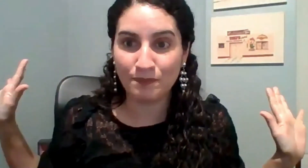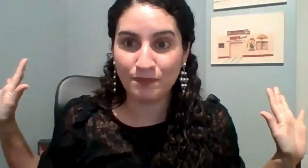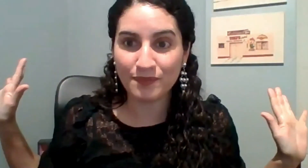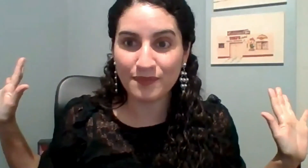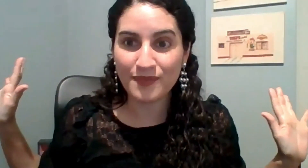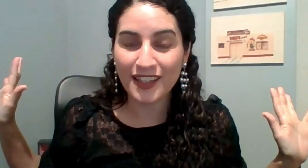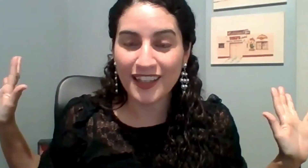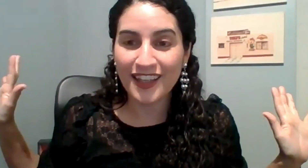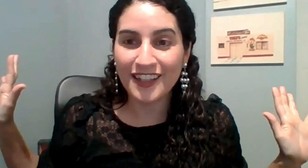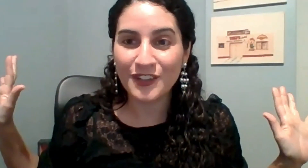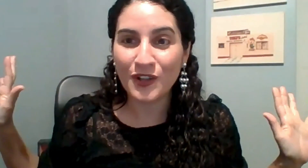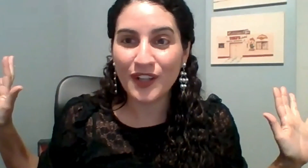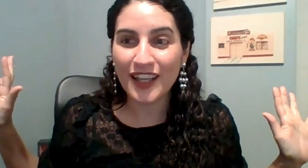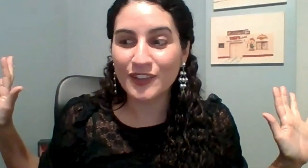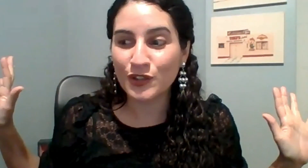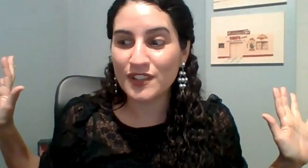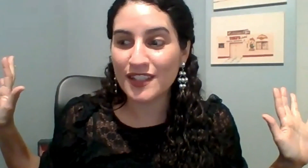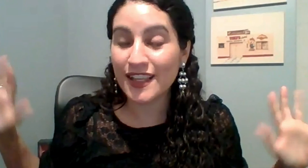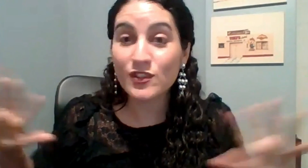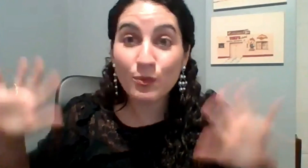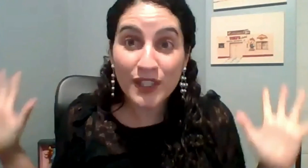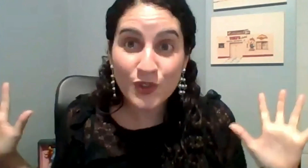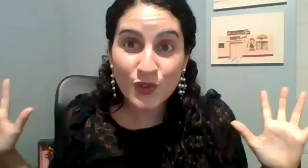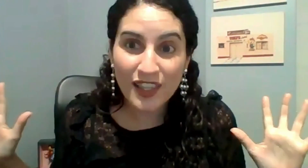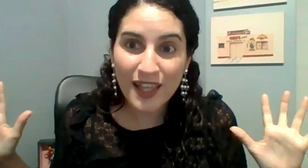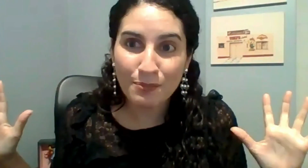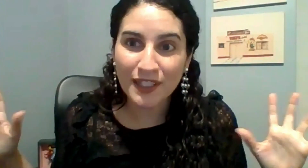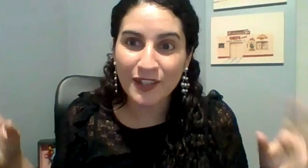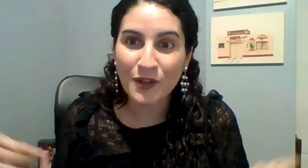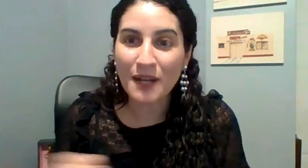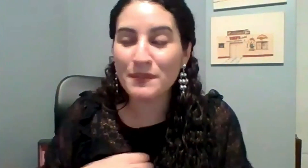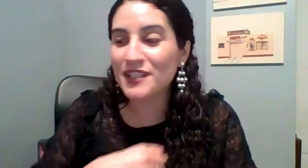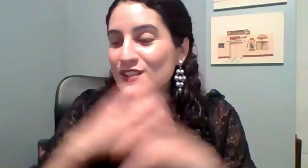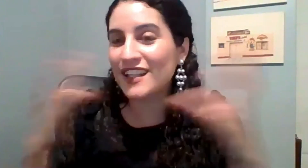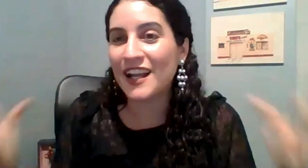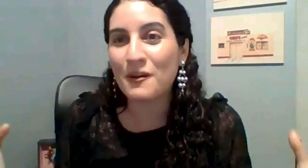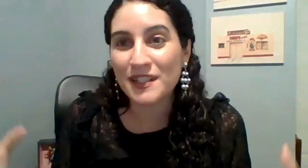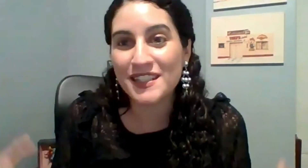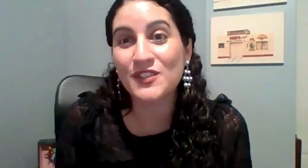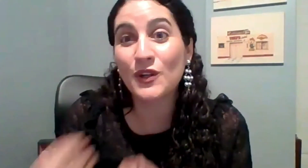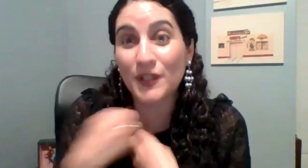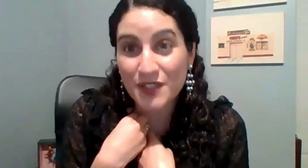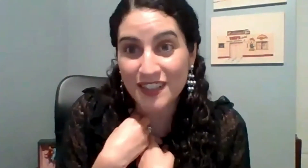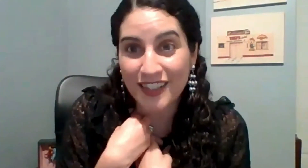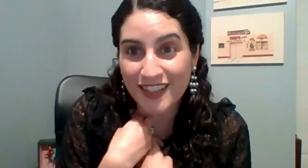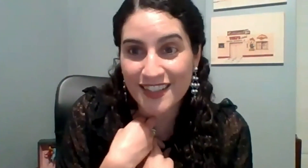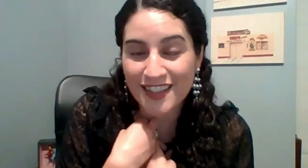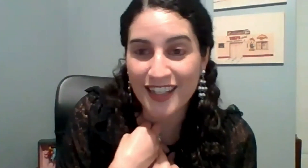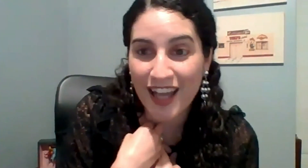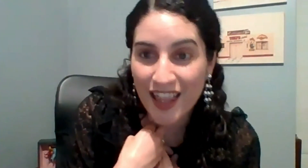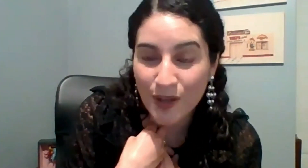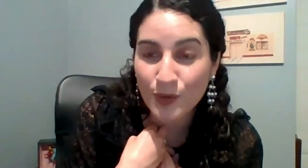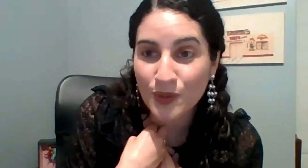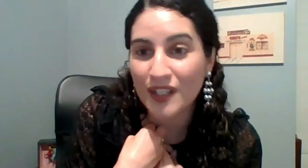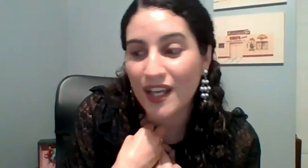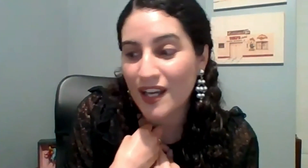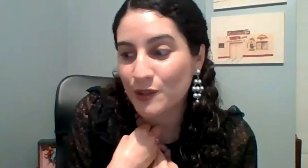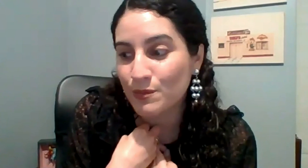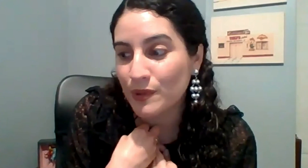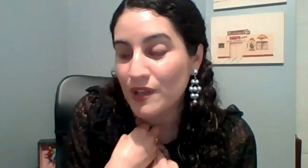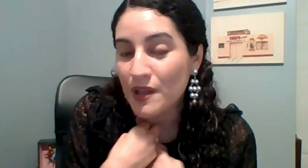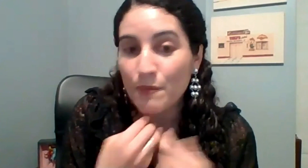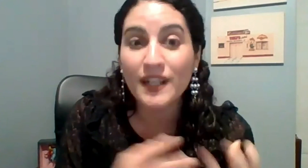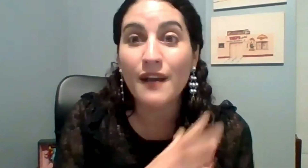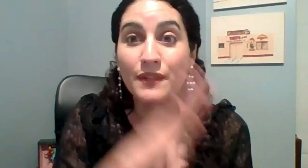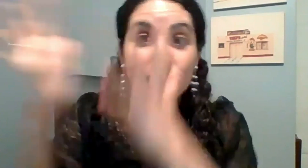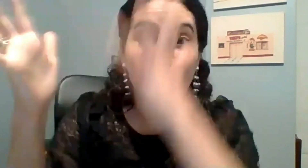vestimenta, ¿no? Entonces, eso puede suceder porque los caminos de la conversación y los intereses de cada uno y de cada